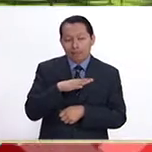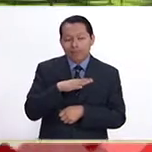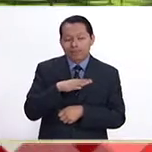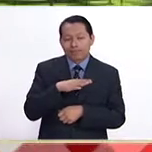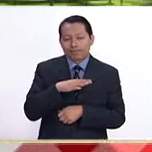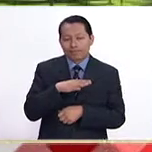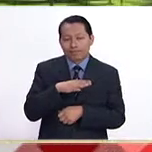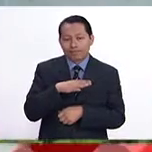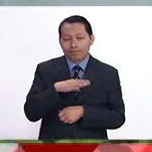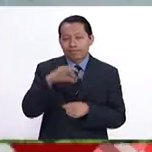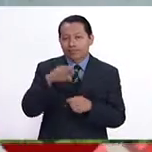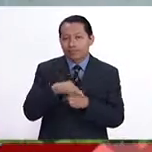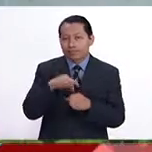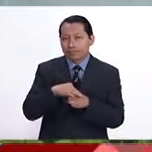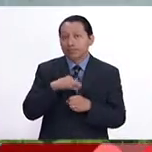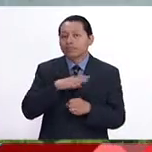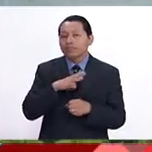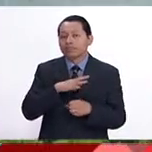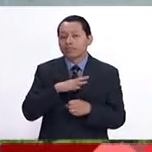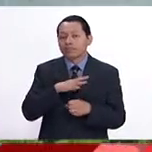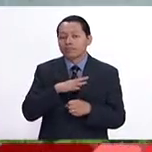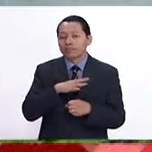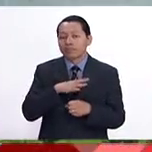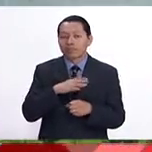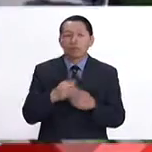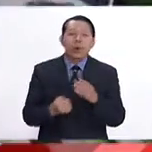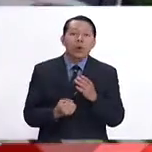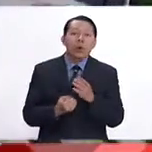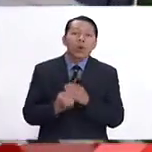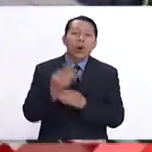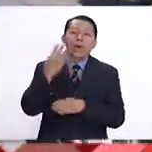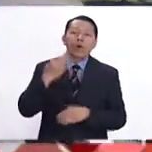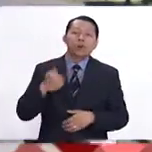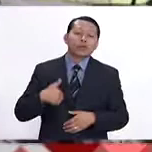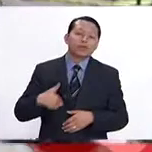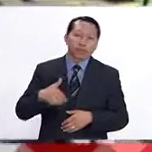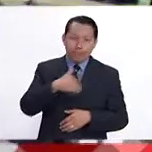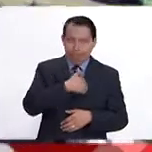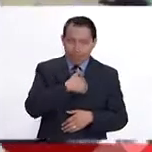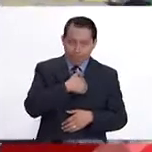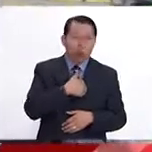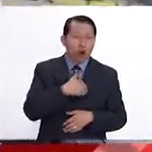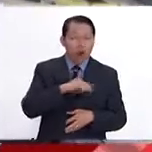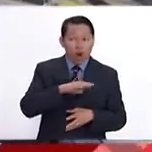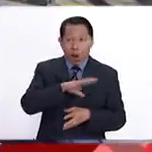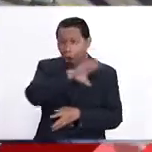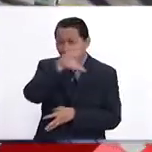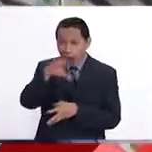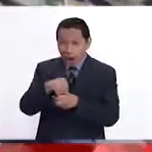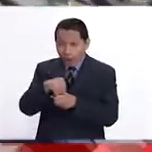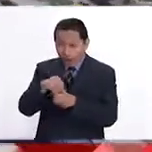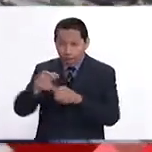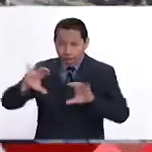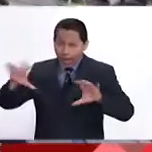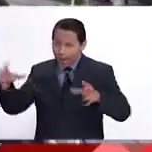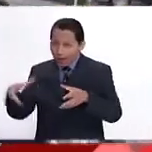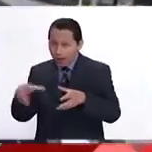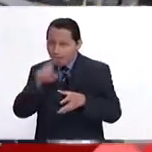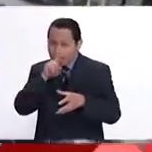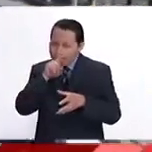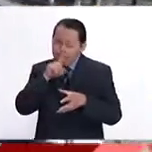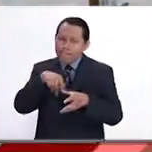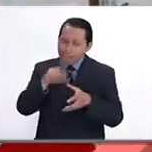elección en la que se elegirán a nuevos miembros, no a todos, pero a una parte importante del Congreso, y eso